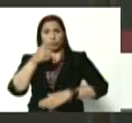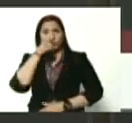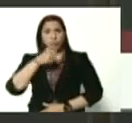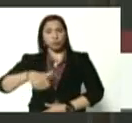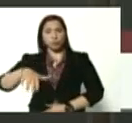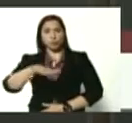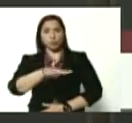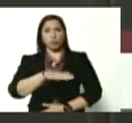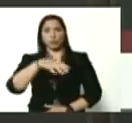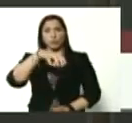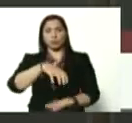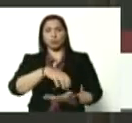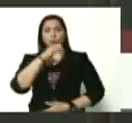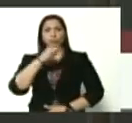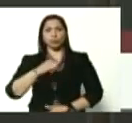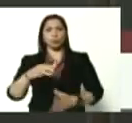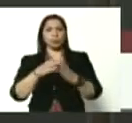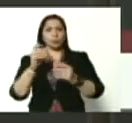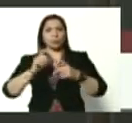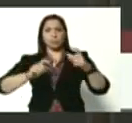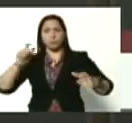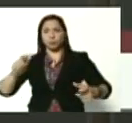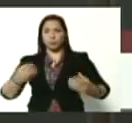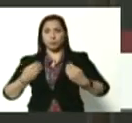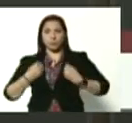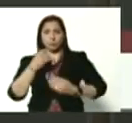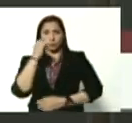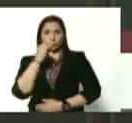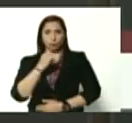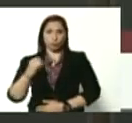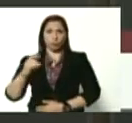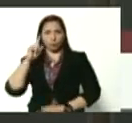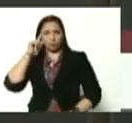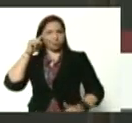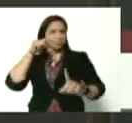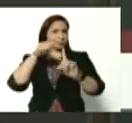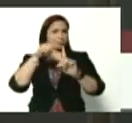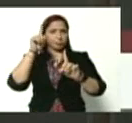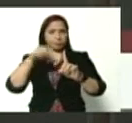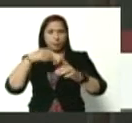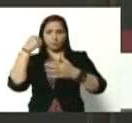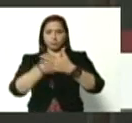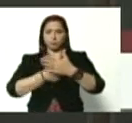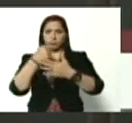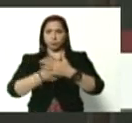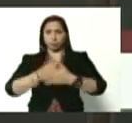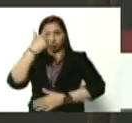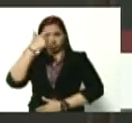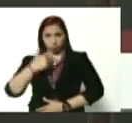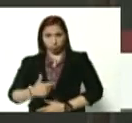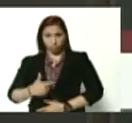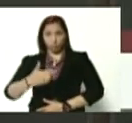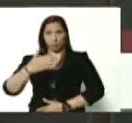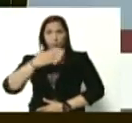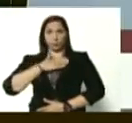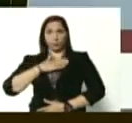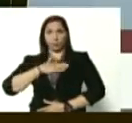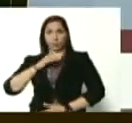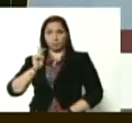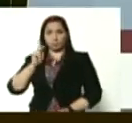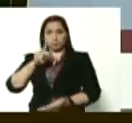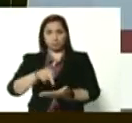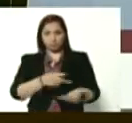ya todos los zulianos se han fijado su vista en mi persona para venir hasta acá